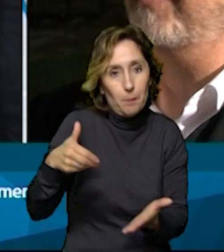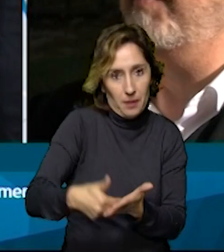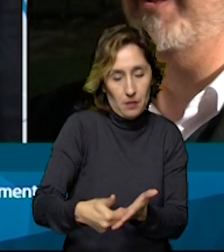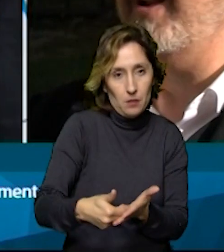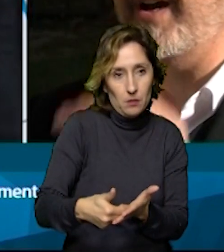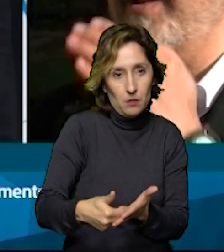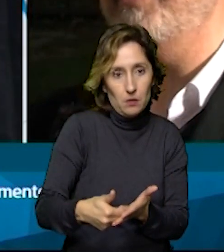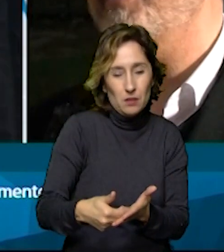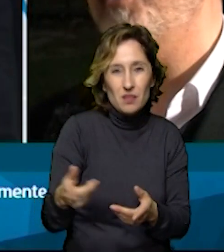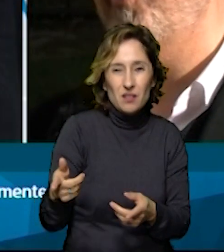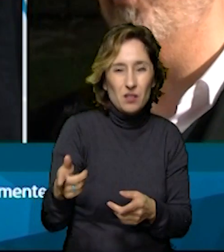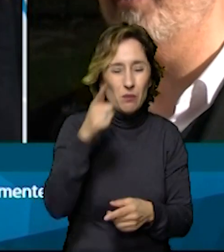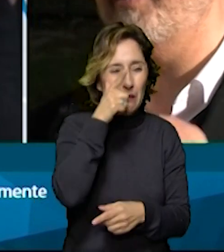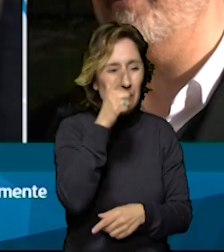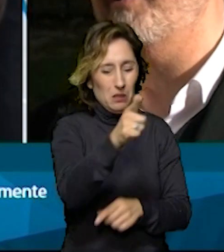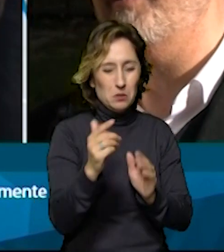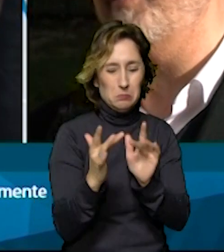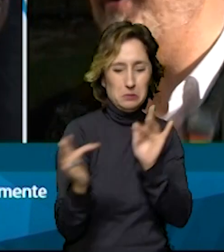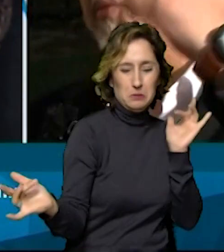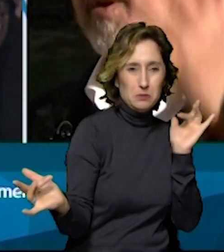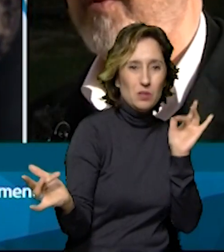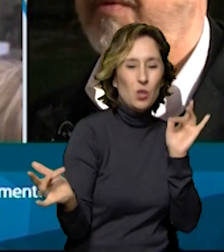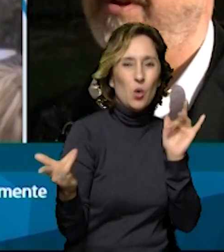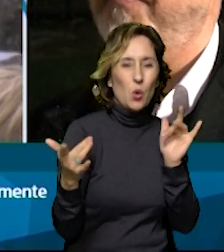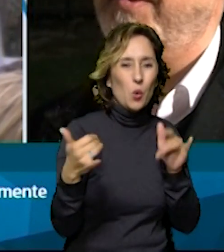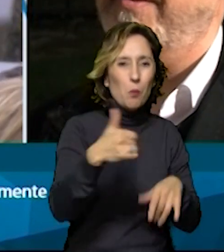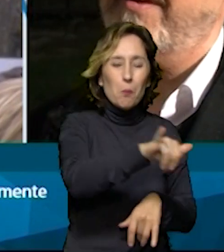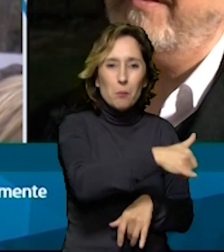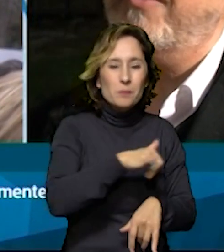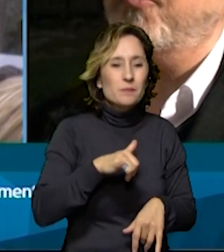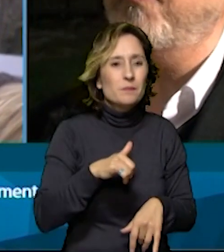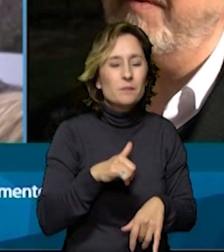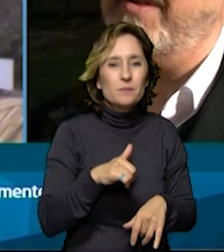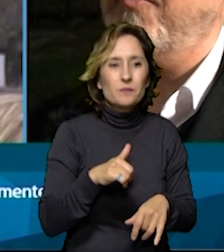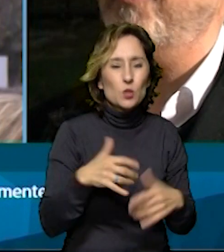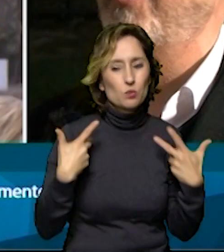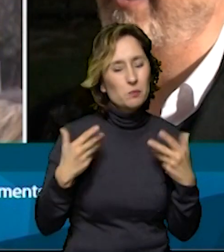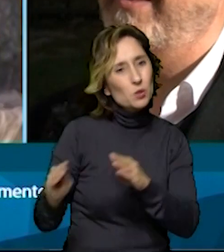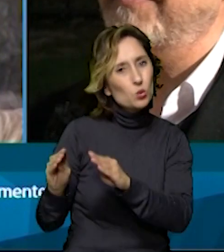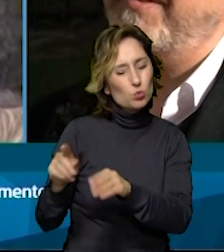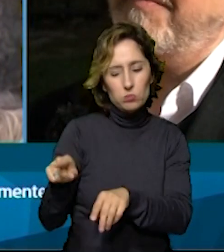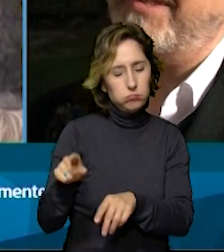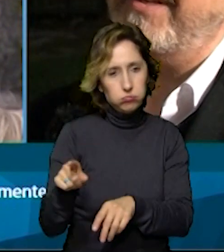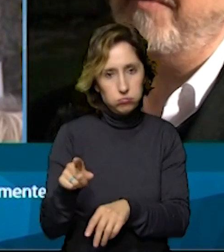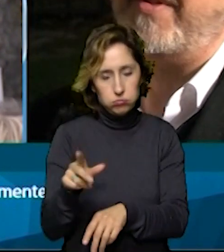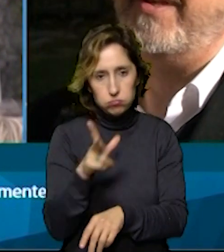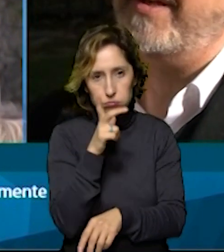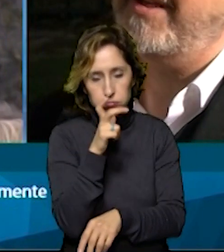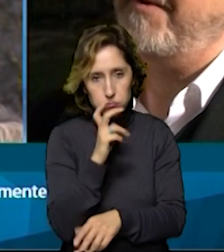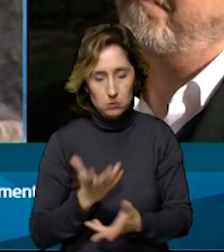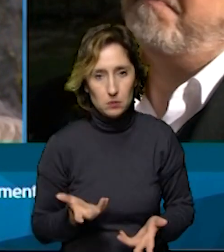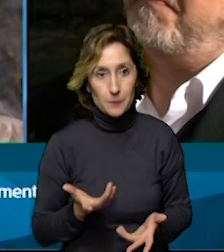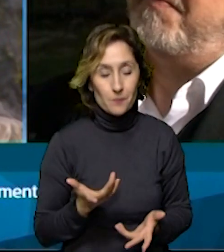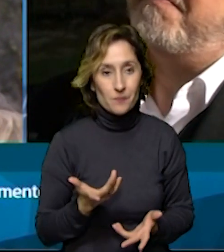les sientan muy mal la lejanía o la manipulación de su sufrimiento, ¿no? Las víctimas